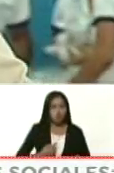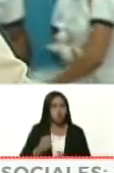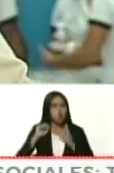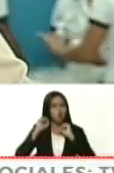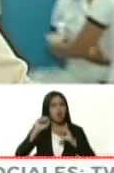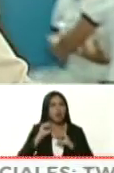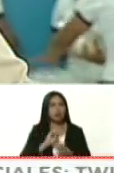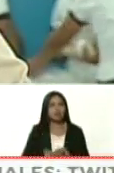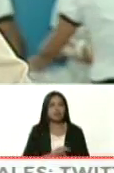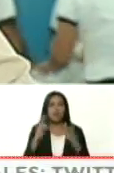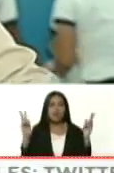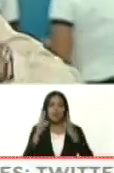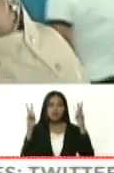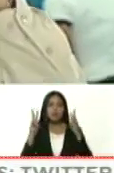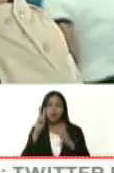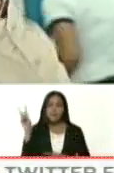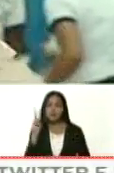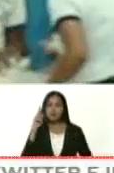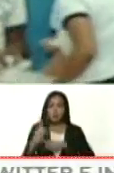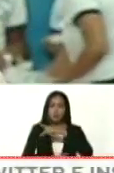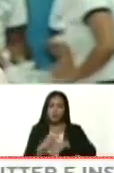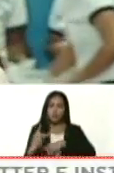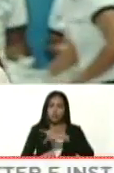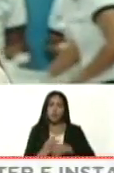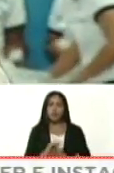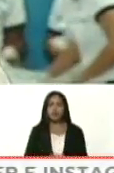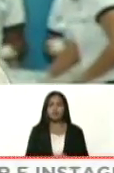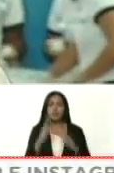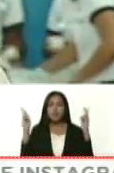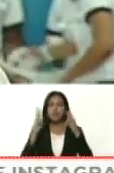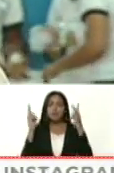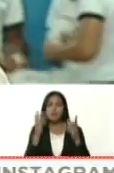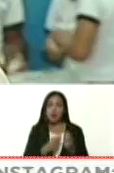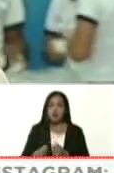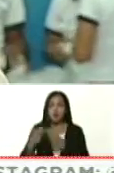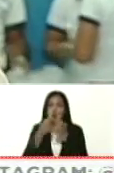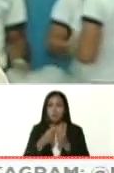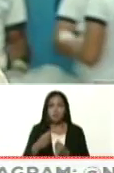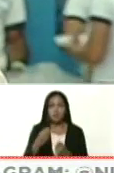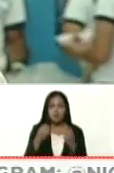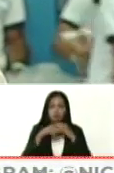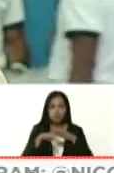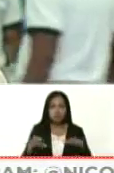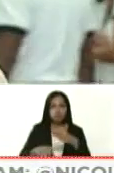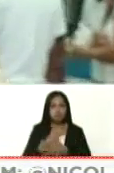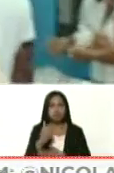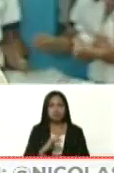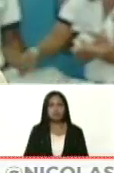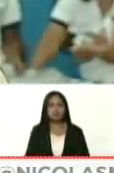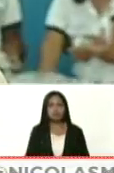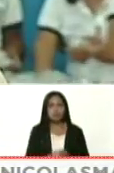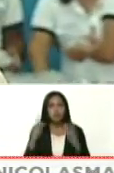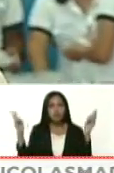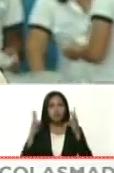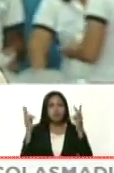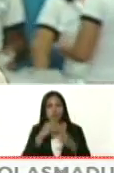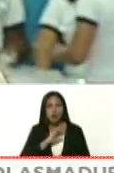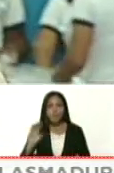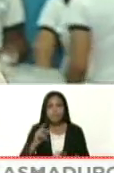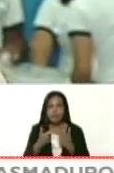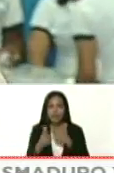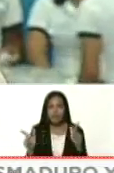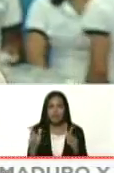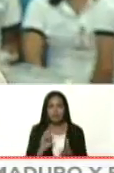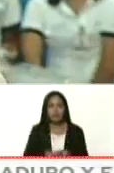lograr. ¡Que viva la Venezuela productiva! ¡Que viva la economía en expansión! ¡Que viva la patria